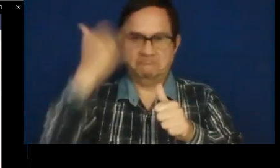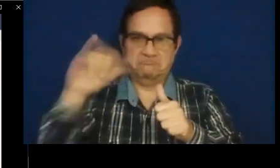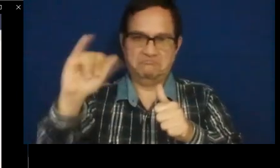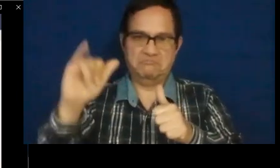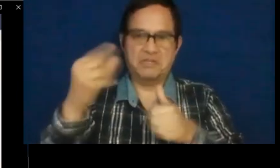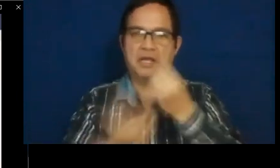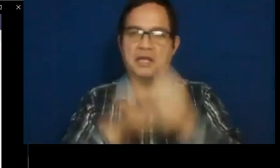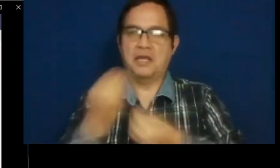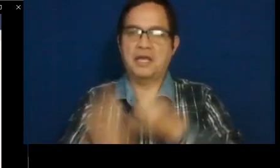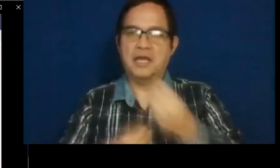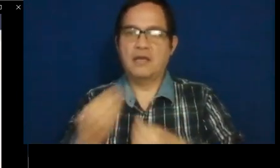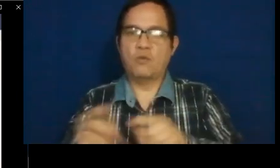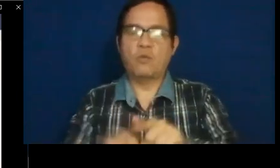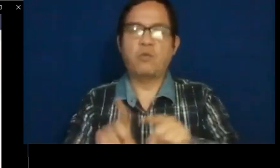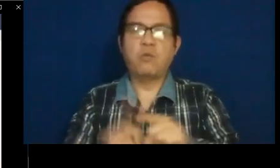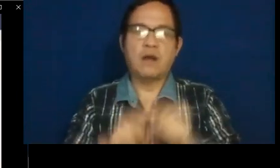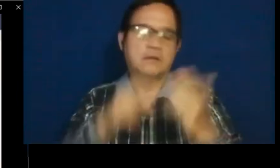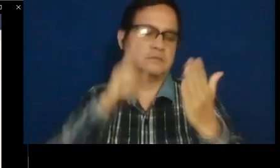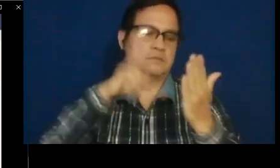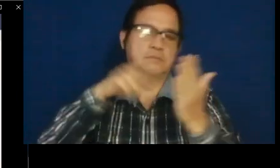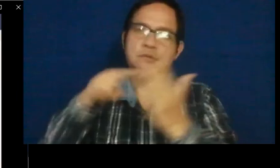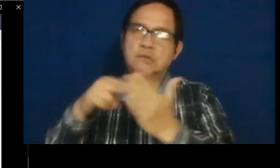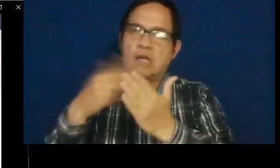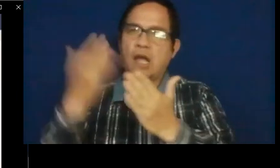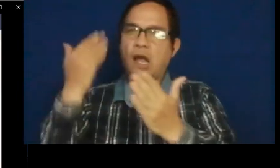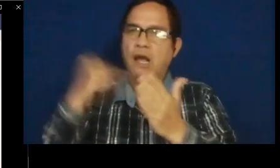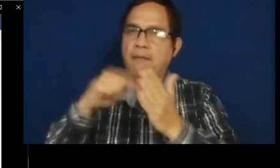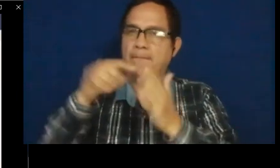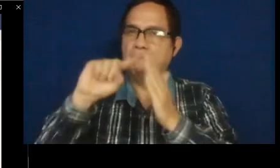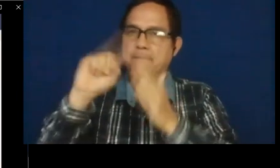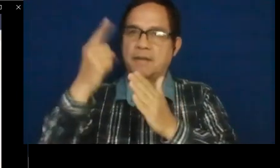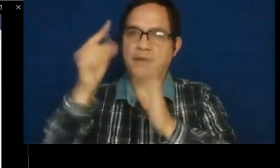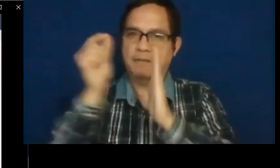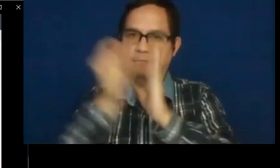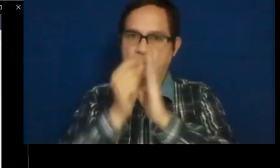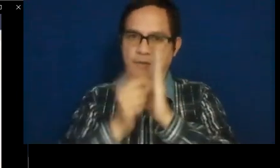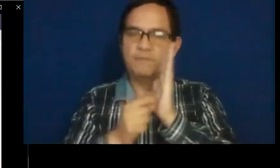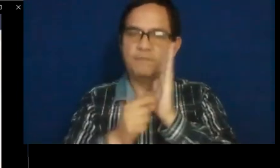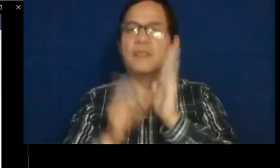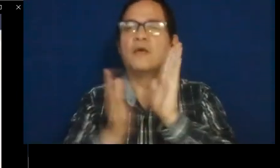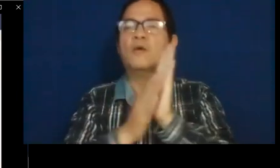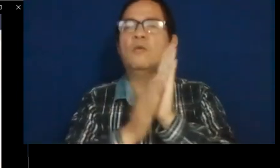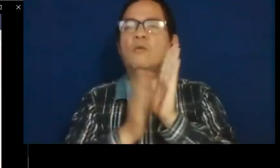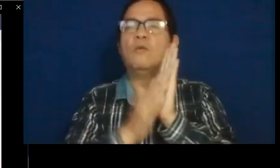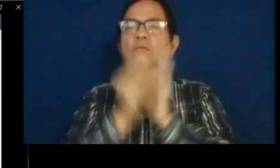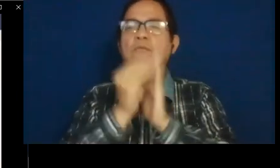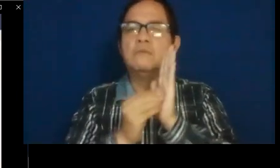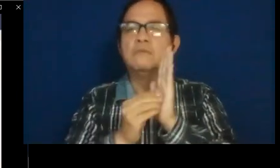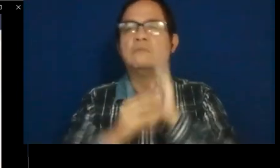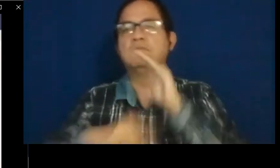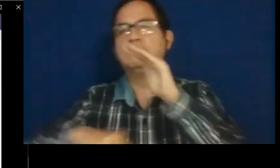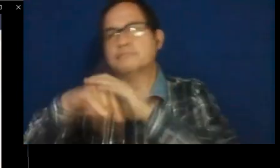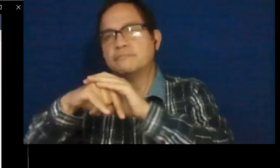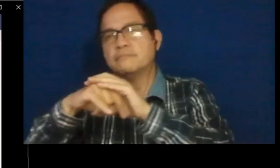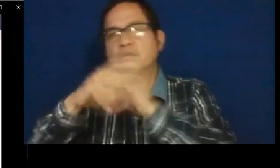hicimos una revisión desde un primer punto de las políticas, de las entregas, de cómo se